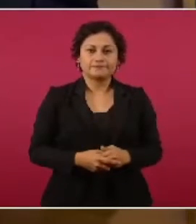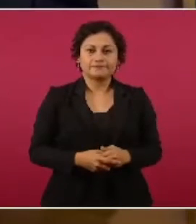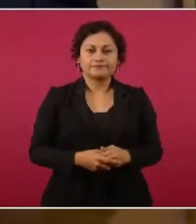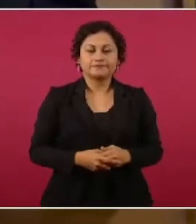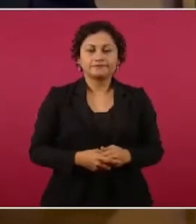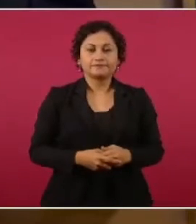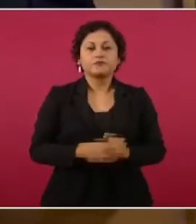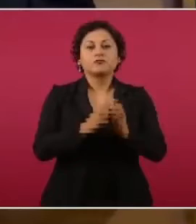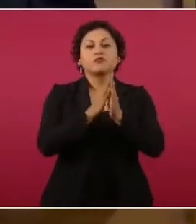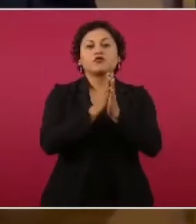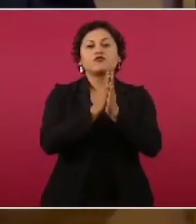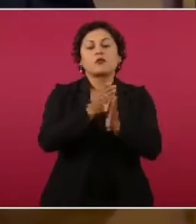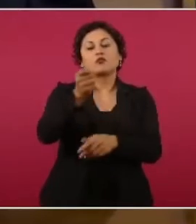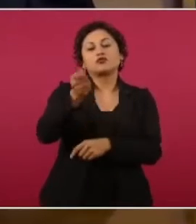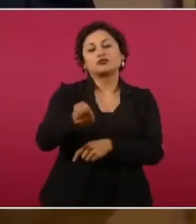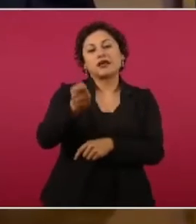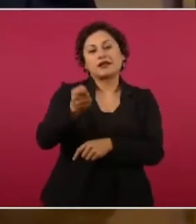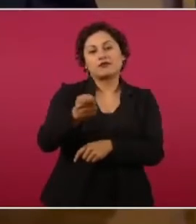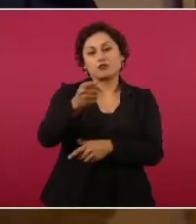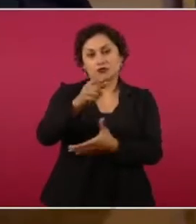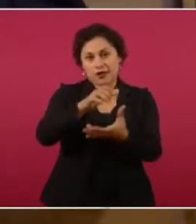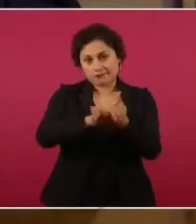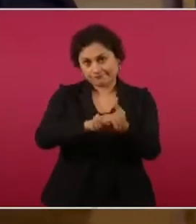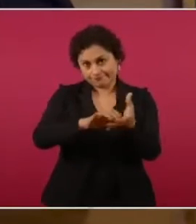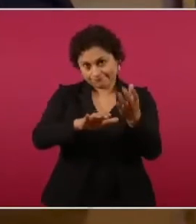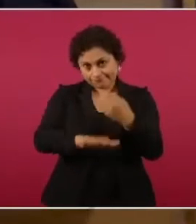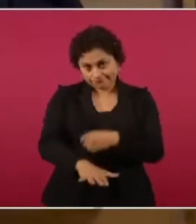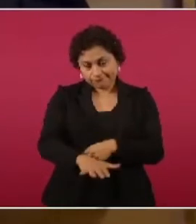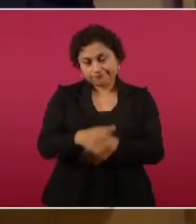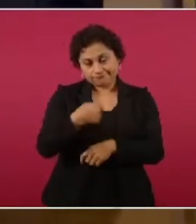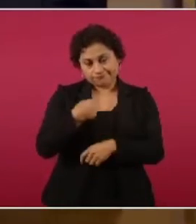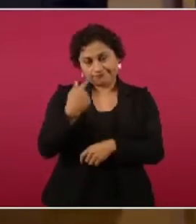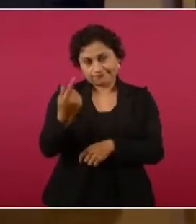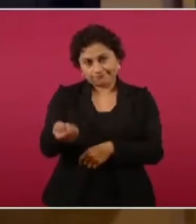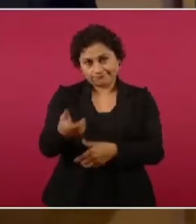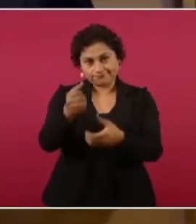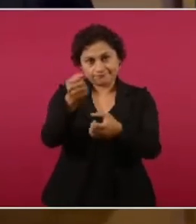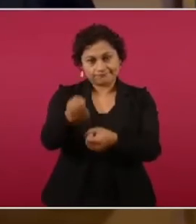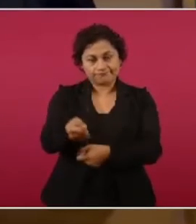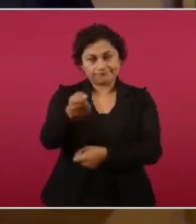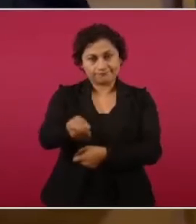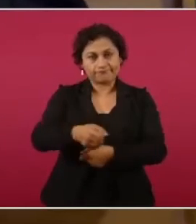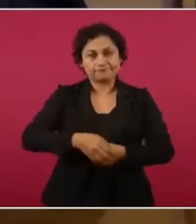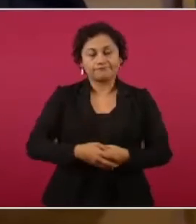saludas a tu esposa de mi parte,